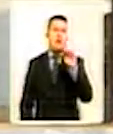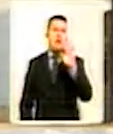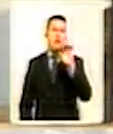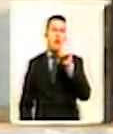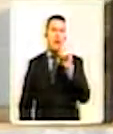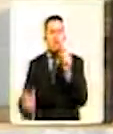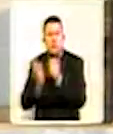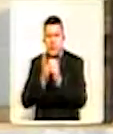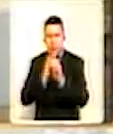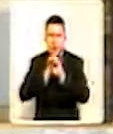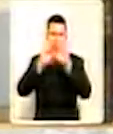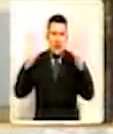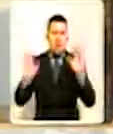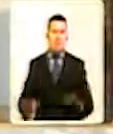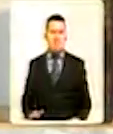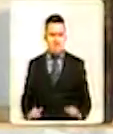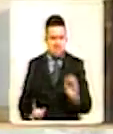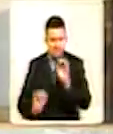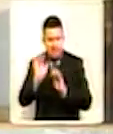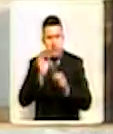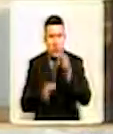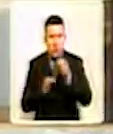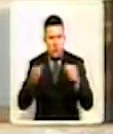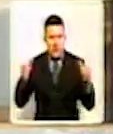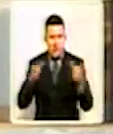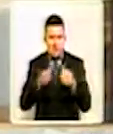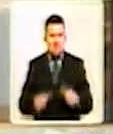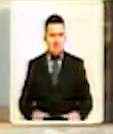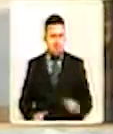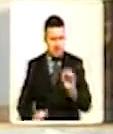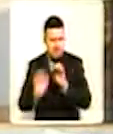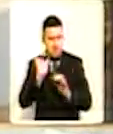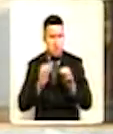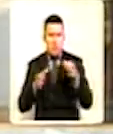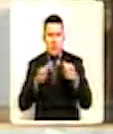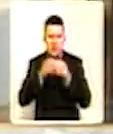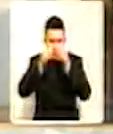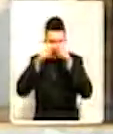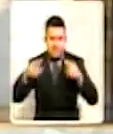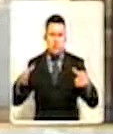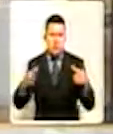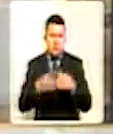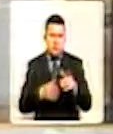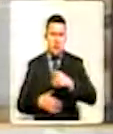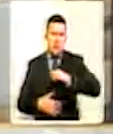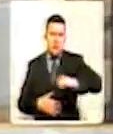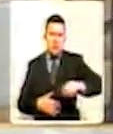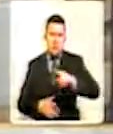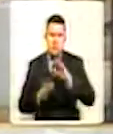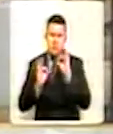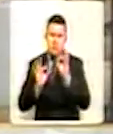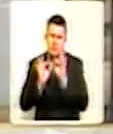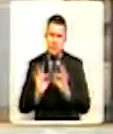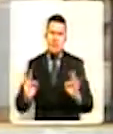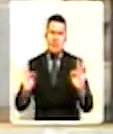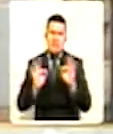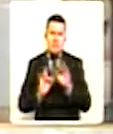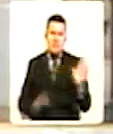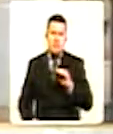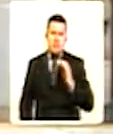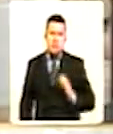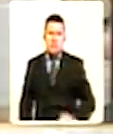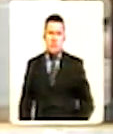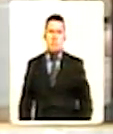son sumamente claros: la defensa del orden jurídico, la defensa del patrimonio público y los derechos y garantías fundamentales